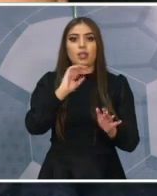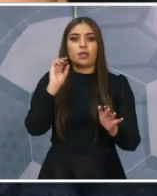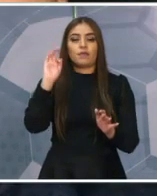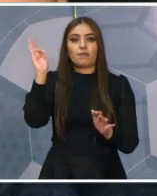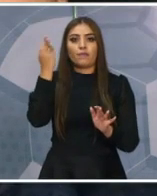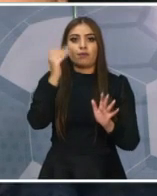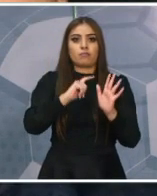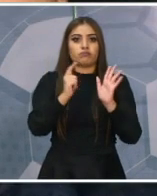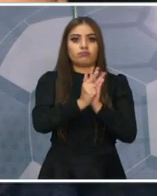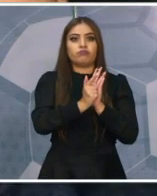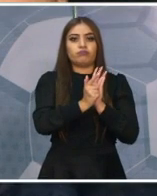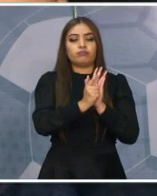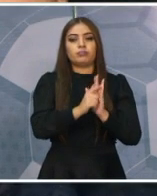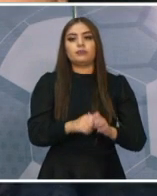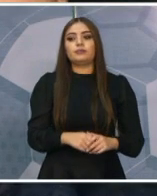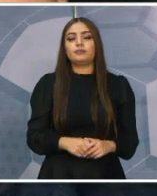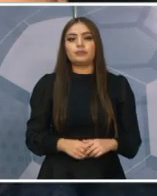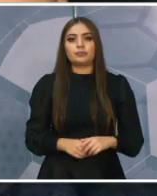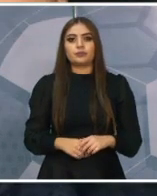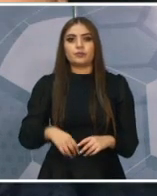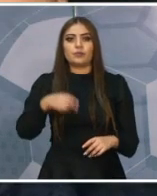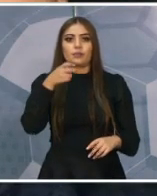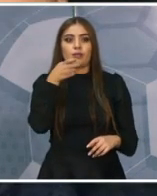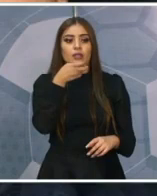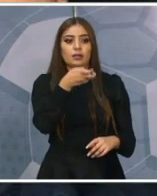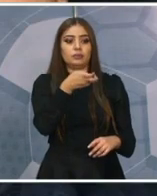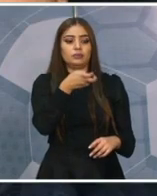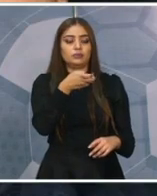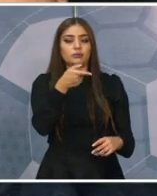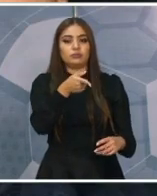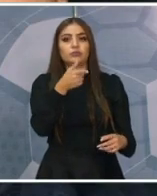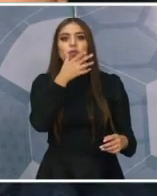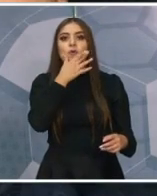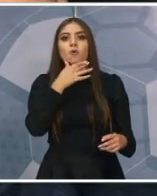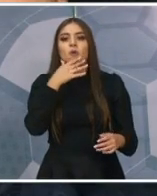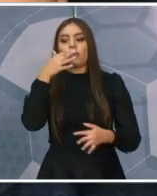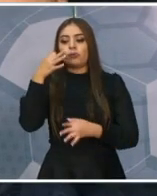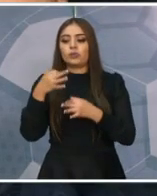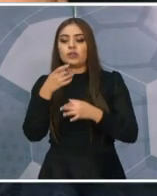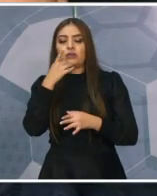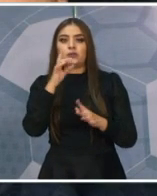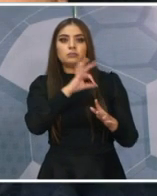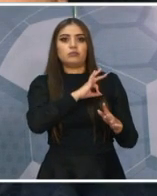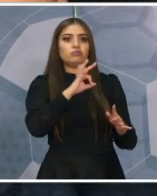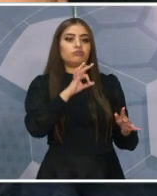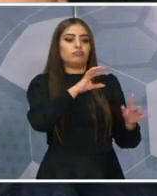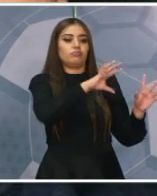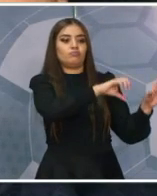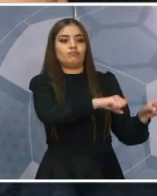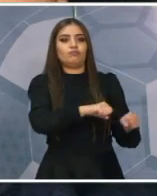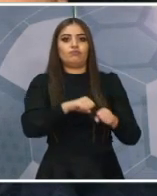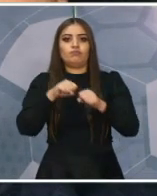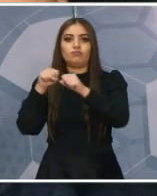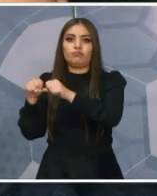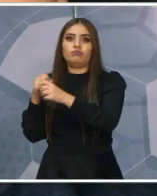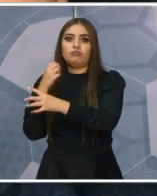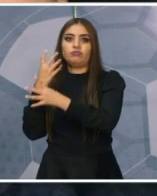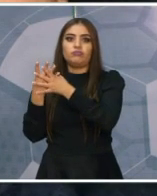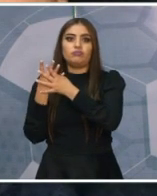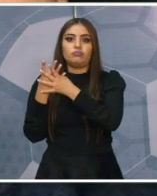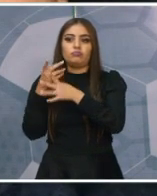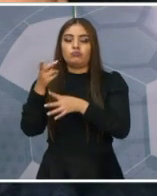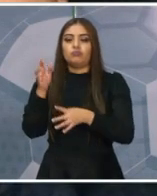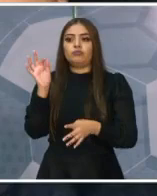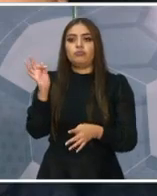En tanto, como medida cautelar, el juez dictó prisión preventiva que deberá cumplir en el Centro Federal de Readaptación